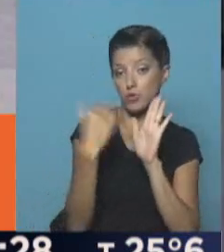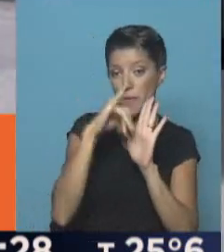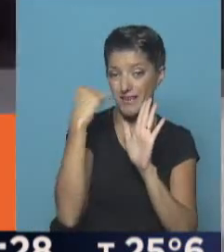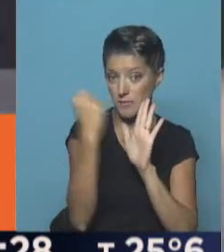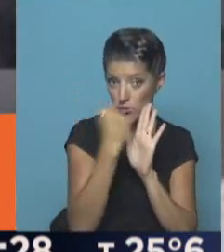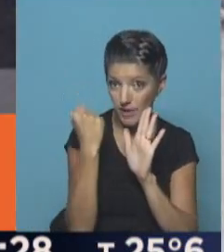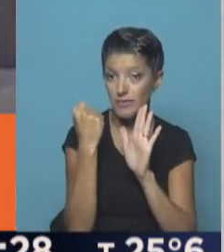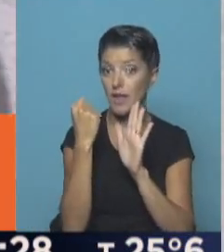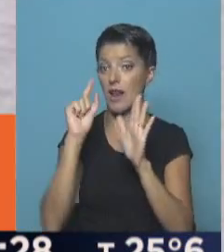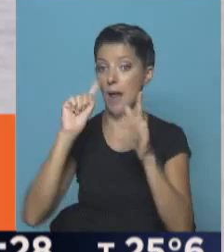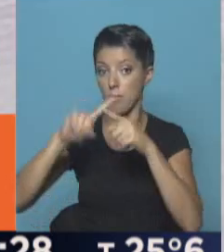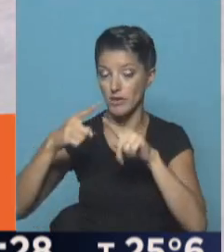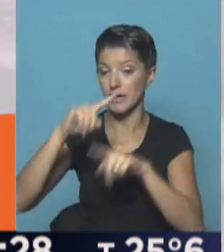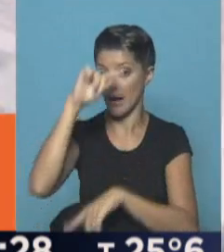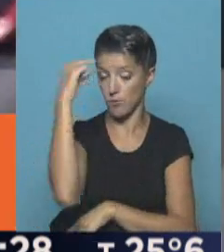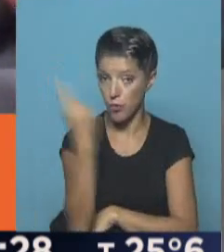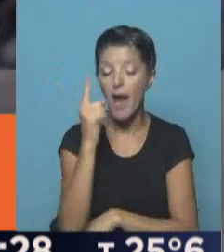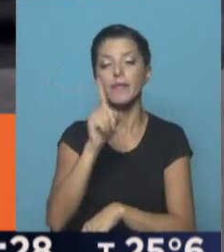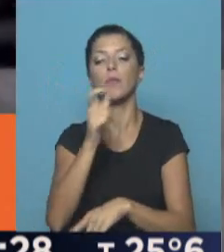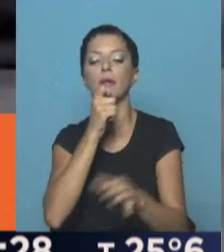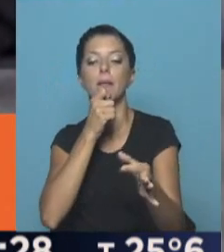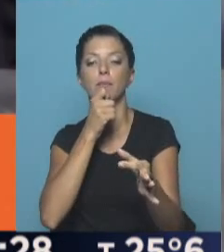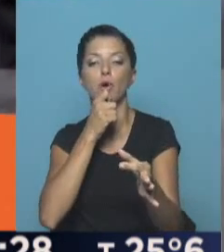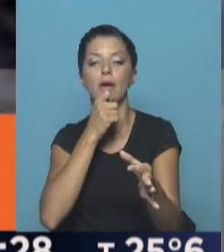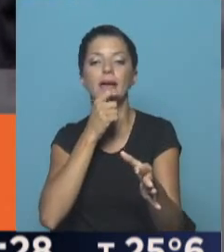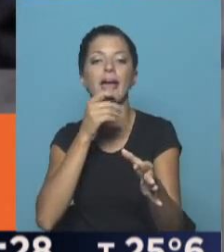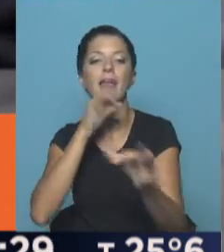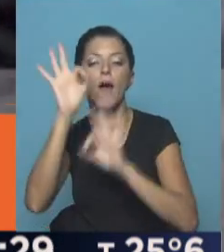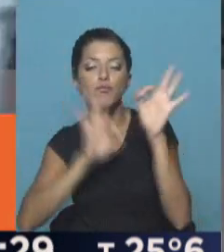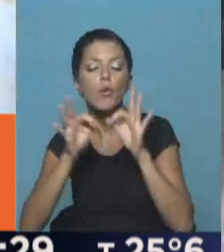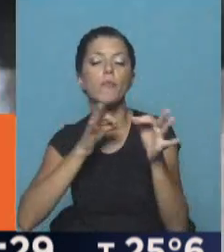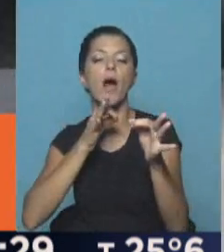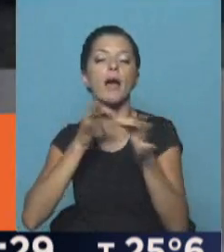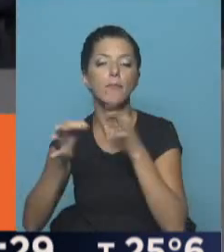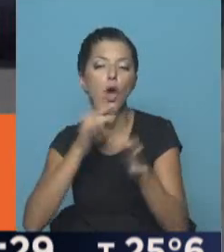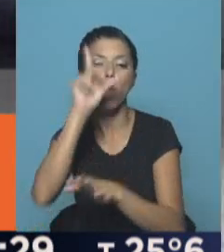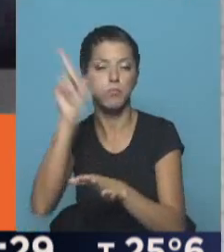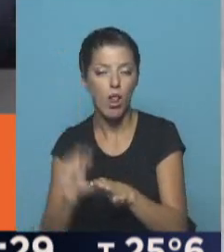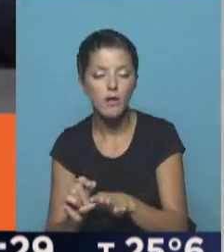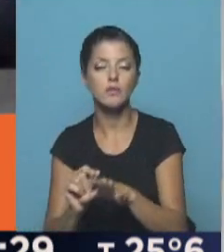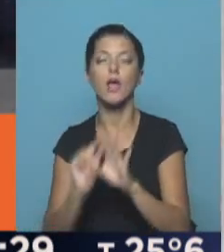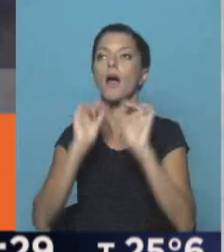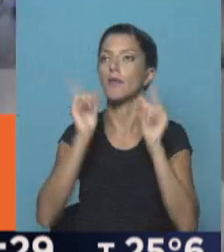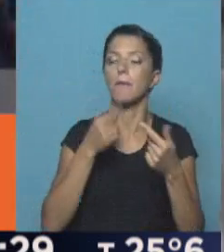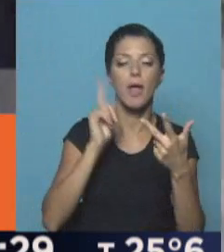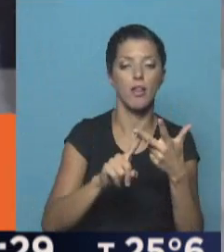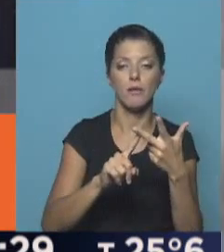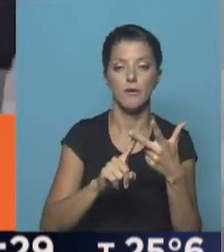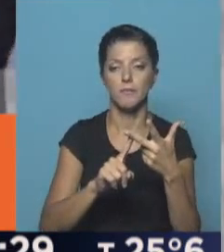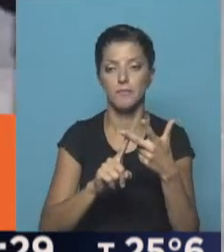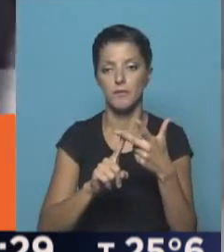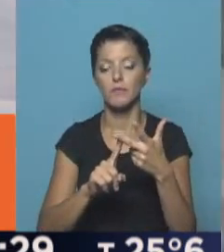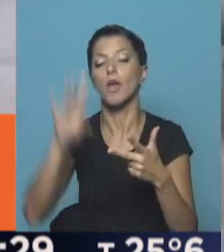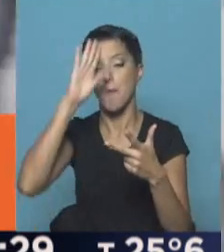como ha pasado a ser importante un diseño geopolítico basado más en el eurasianismo, así como ha pasado a ser importante la